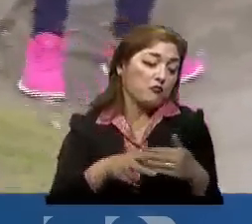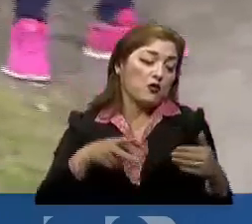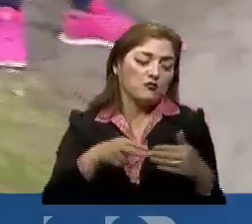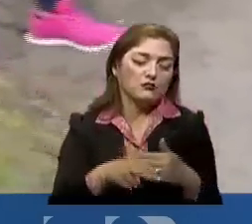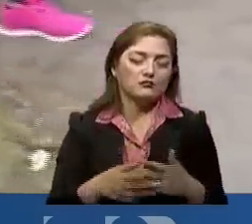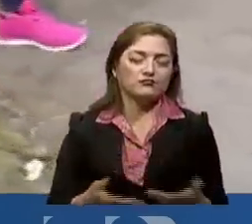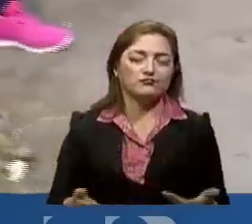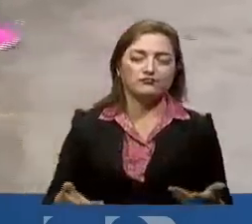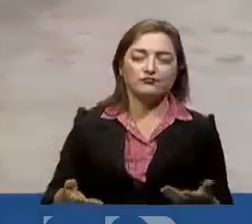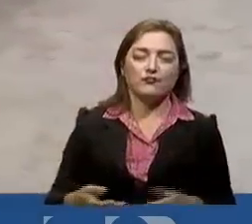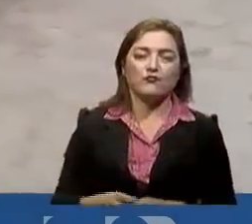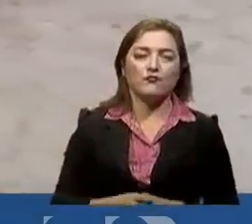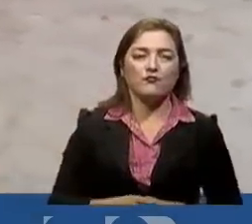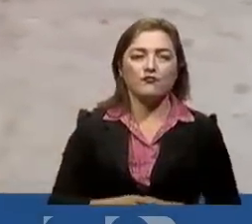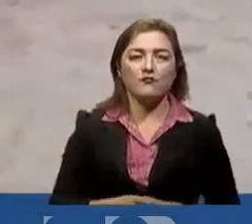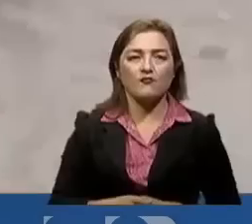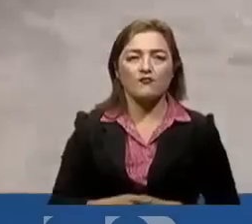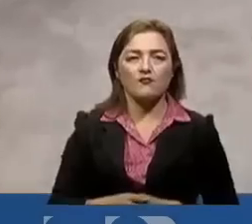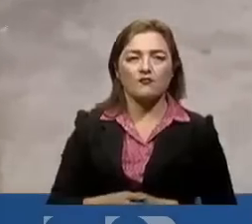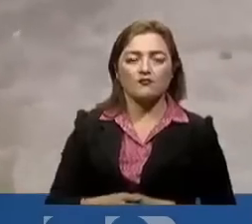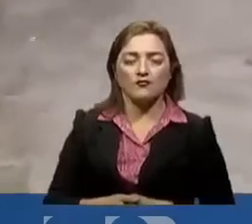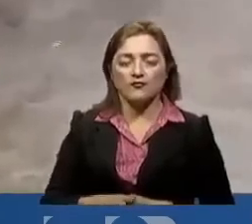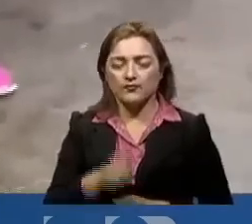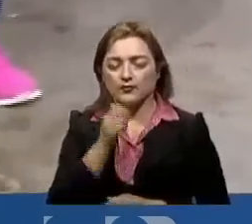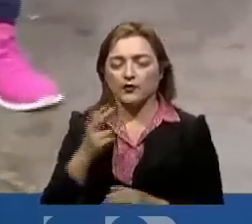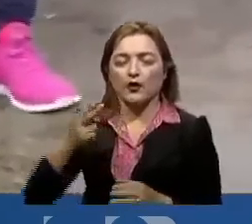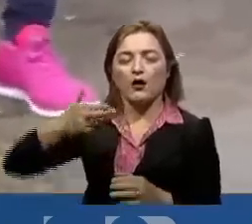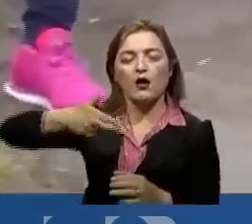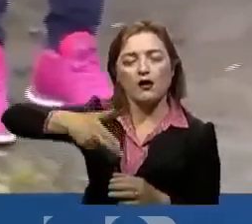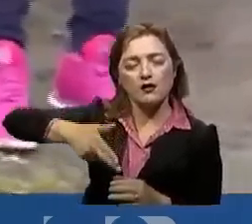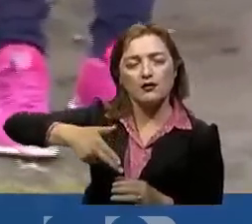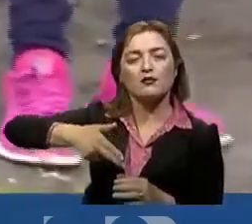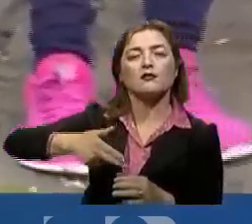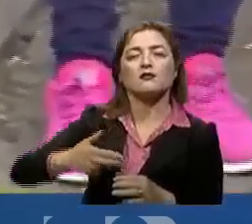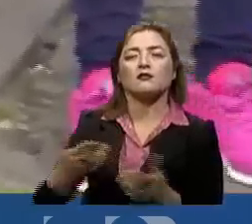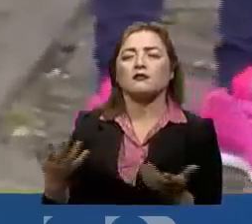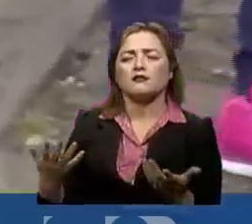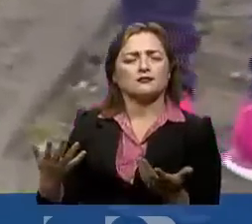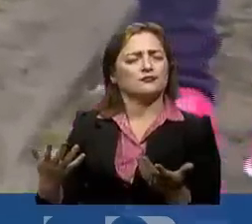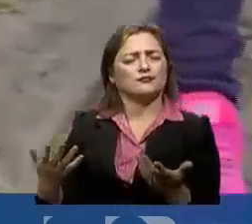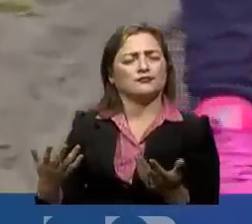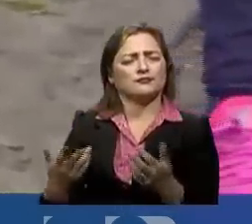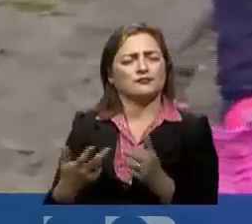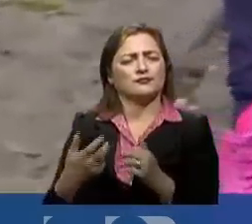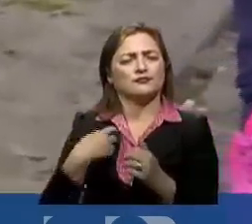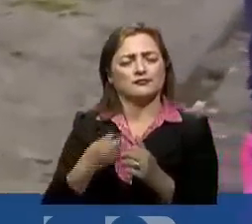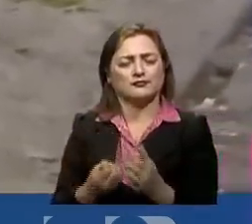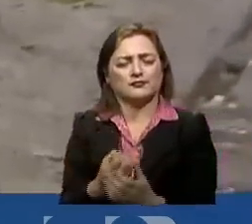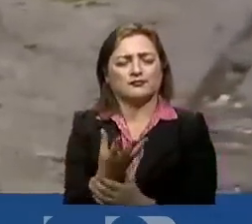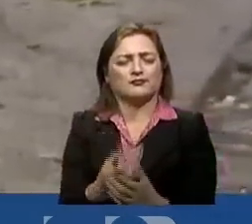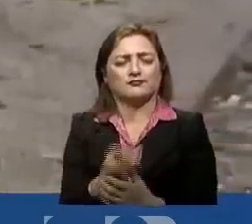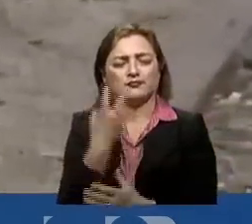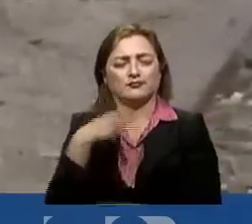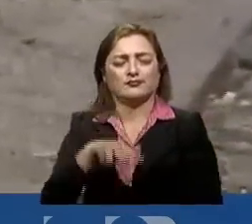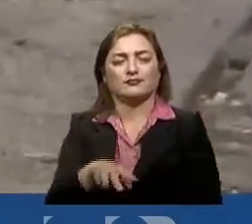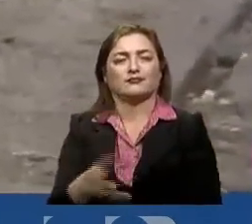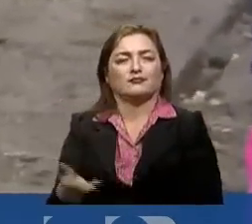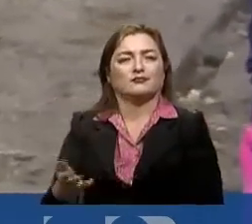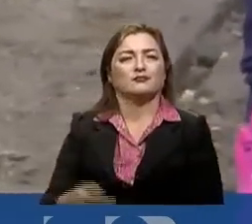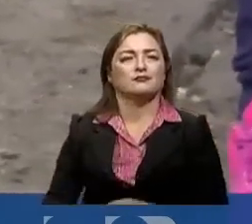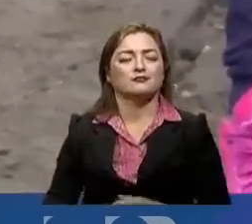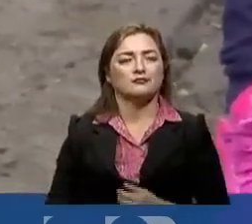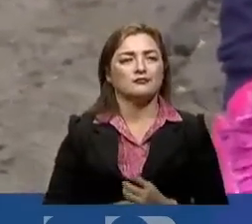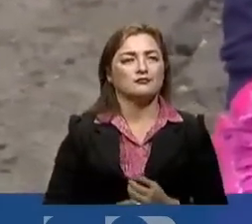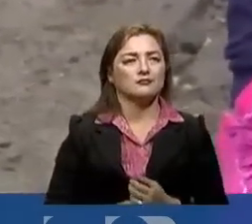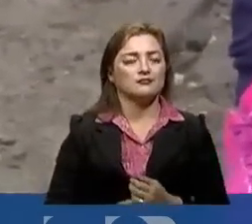realmente, para que no se llenen los tanques de abastecimiento que tenemos en Rumicucho, es la gran fuga que acabamos de ver el día de hoy, que